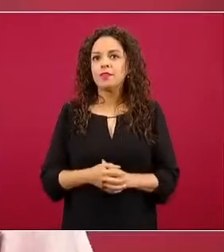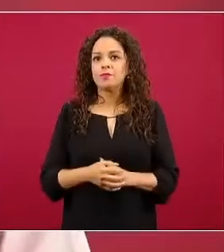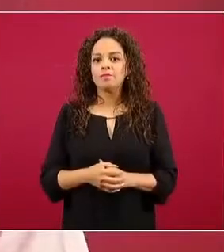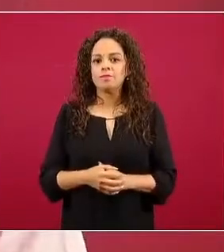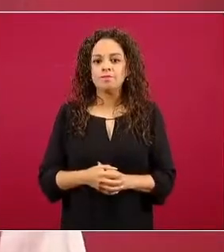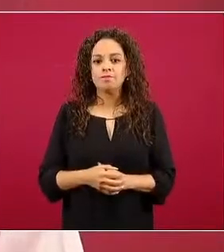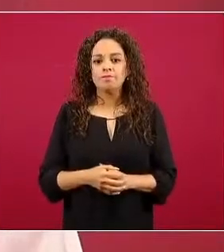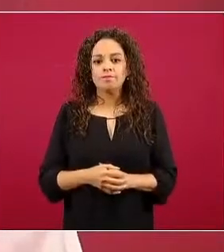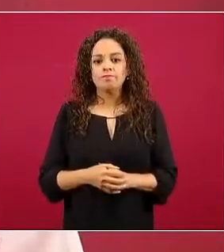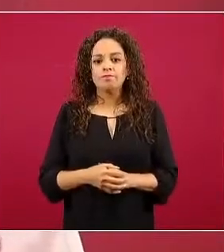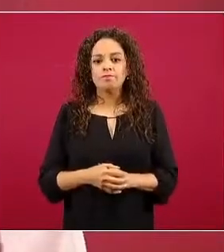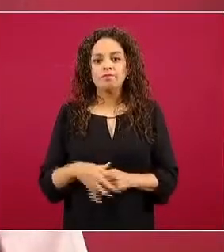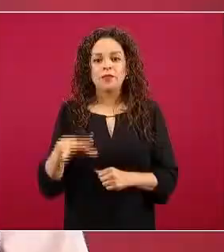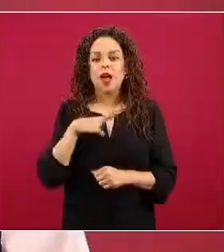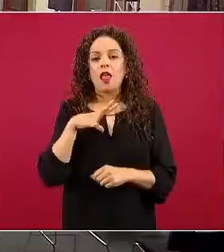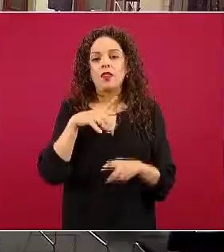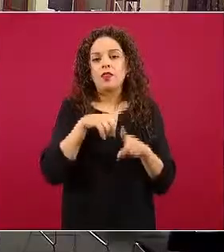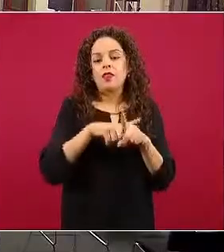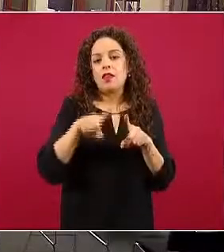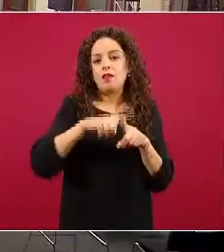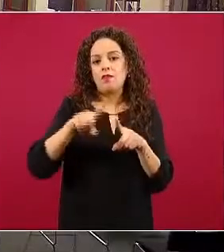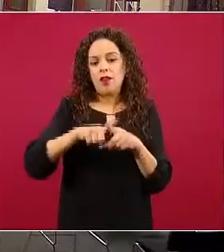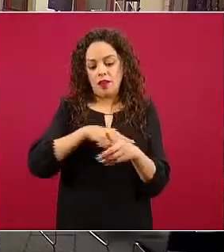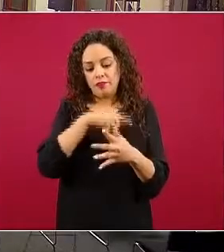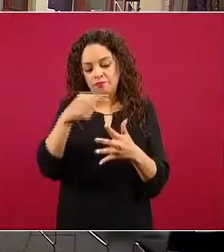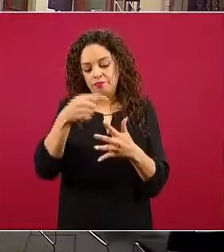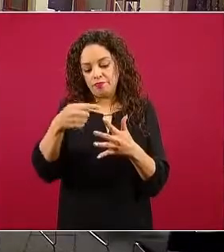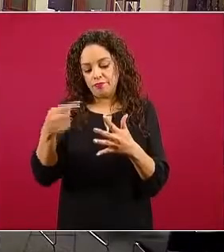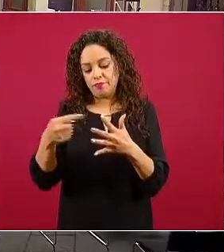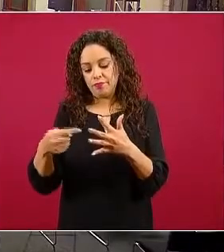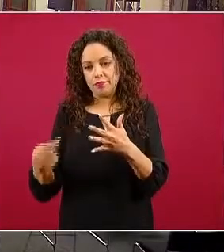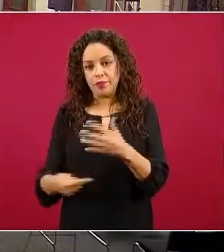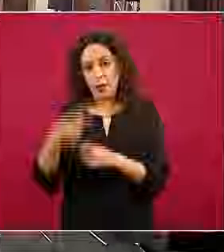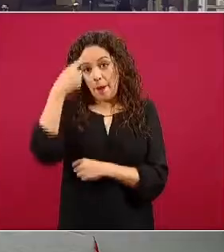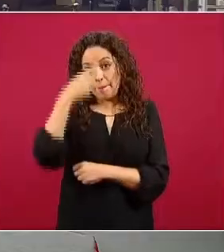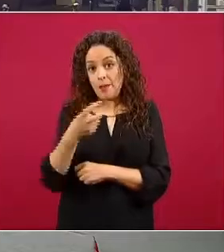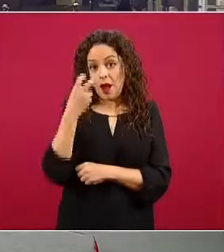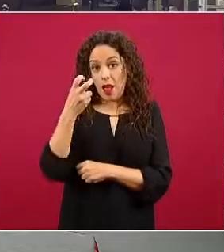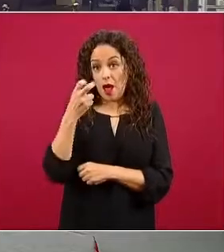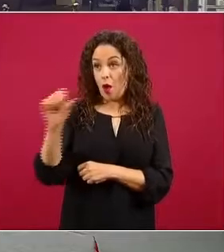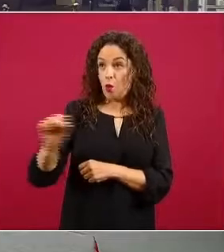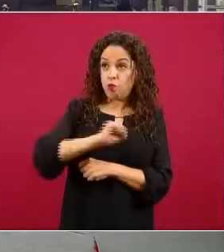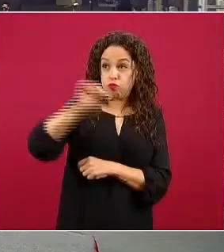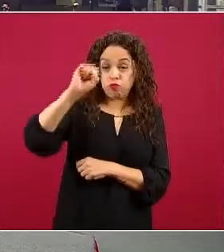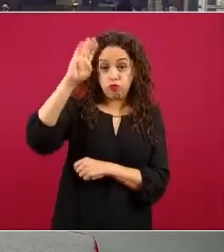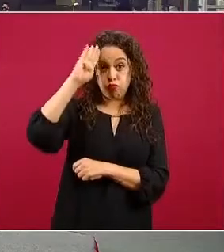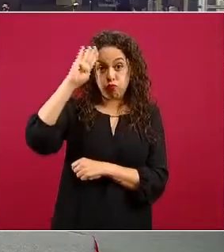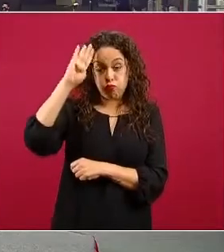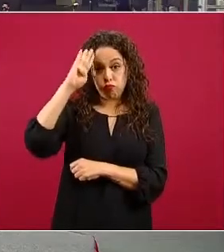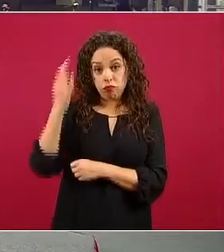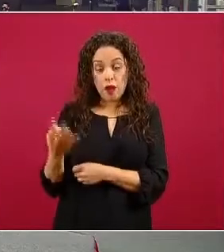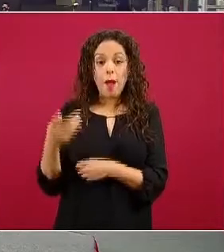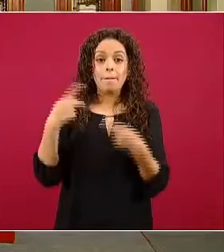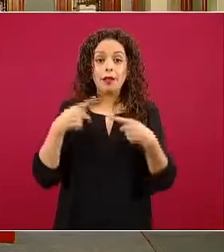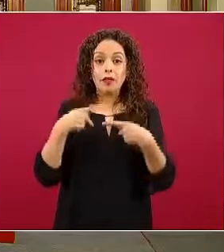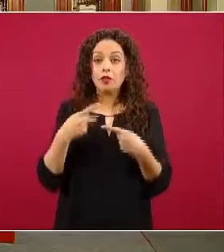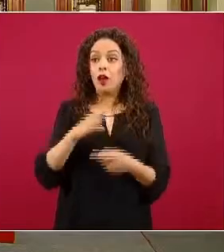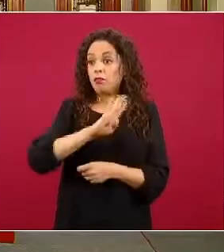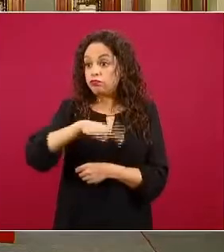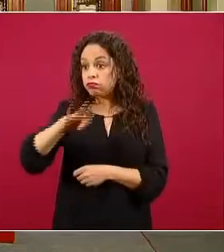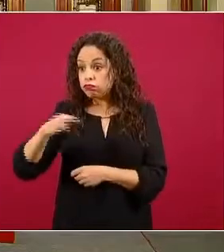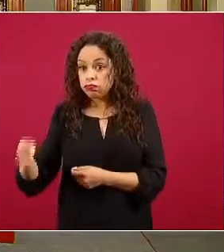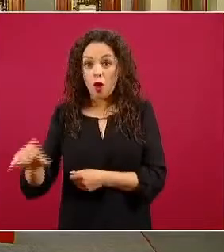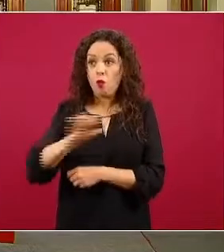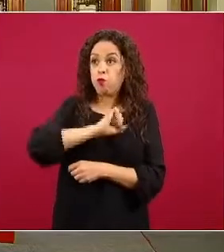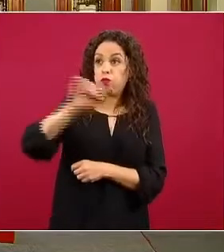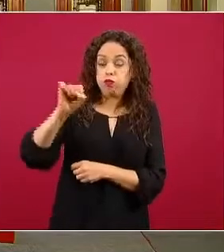factores o determinantes que van a hacer que estas curvas ya no sean de este tamaño, que el número de defunciones no sea tan